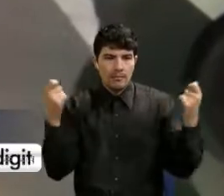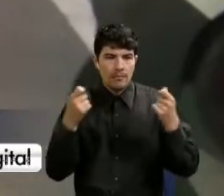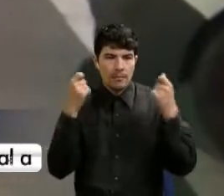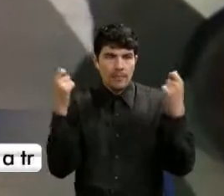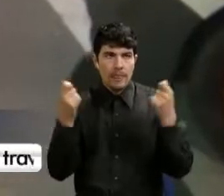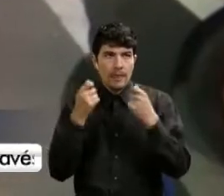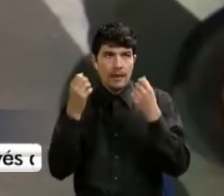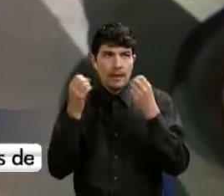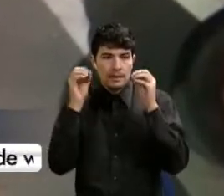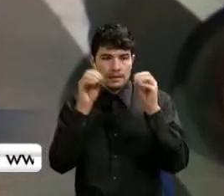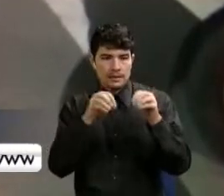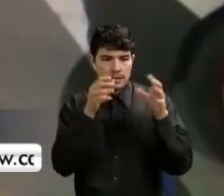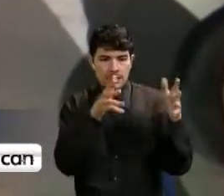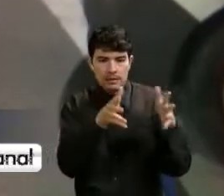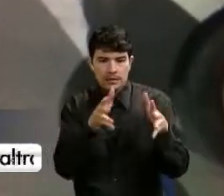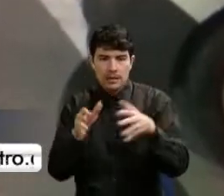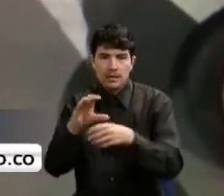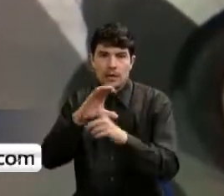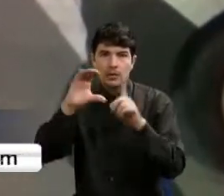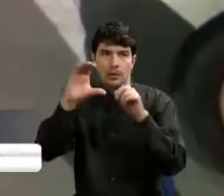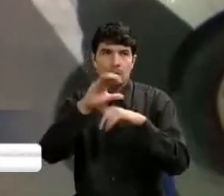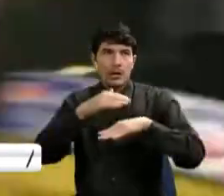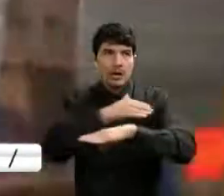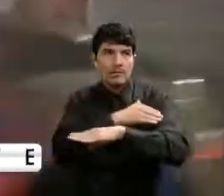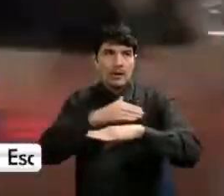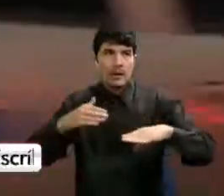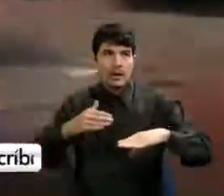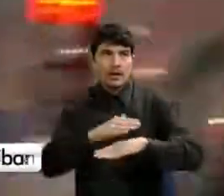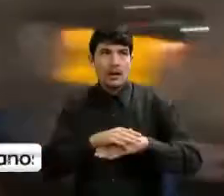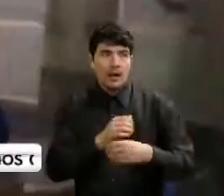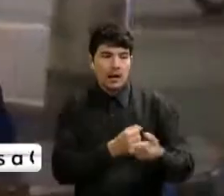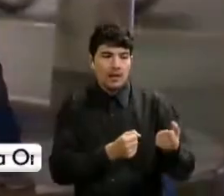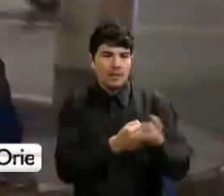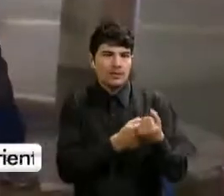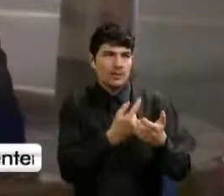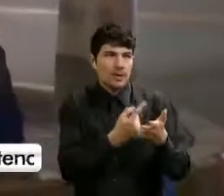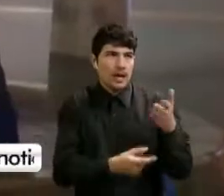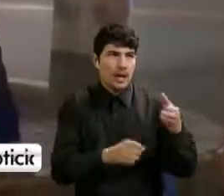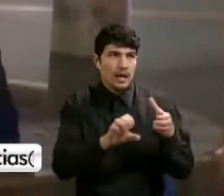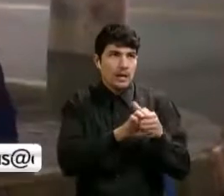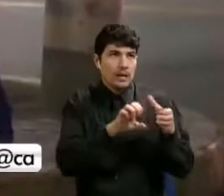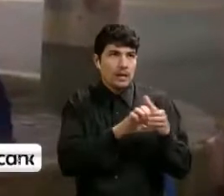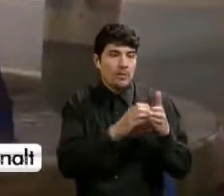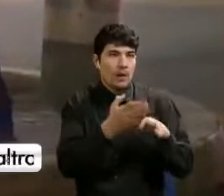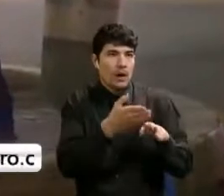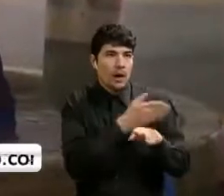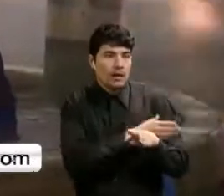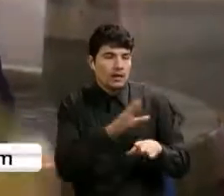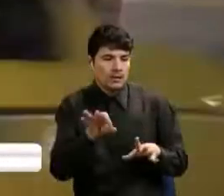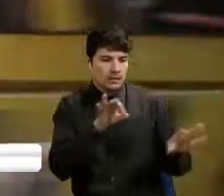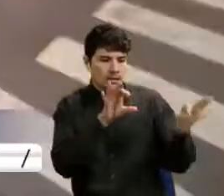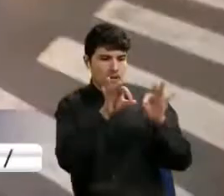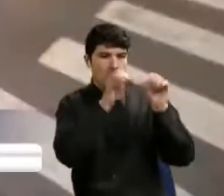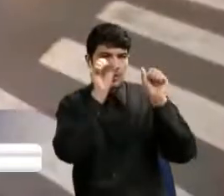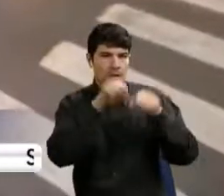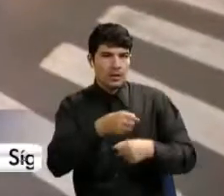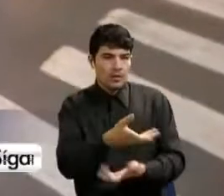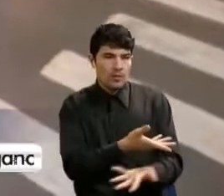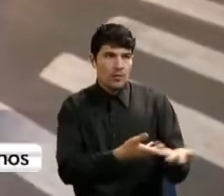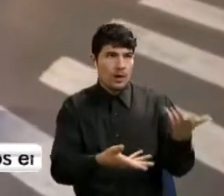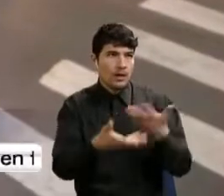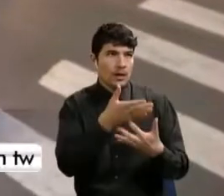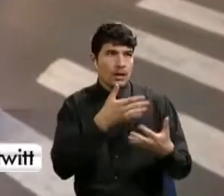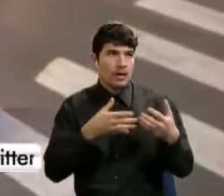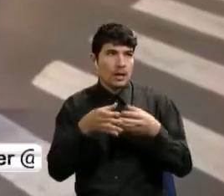impartir cultura vial y lo hace en diferentes sitios de la ciudad, apoyados en un equipo que ha sido seriamente preparado para compartir mensajes